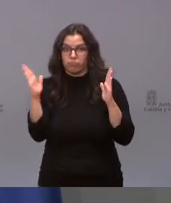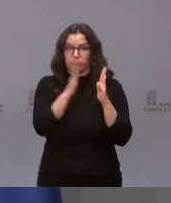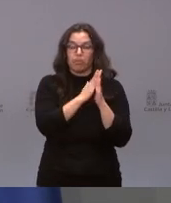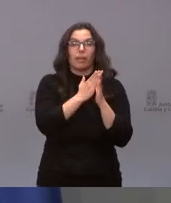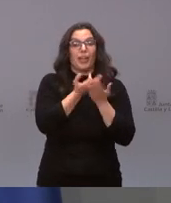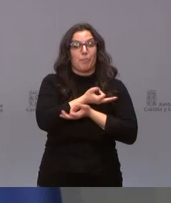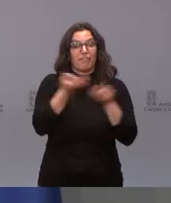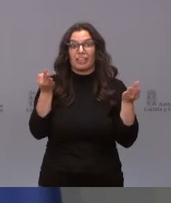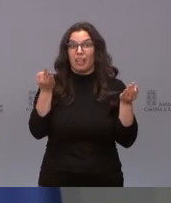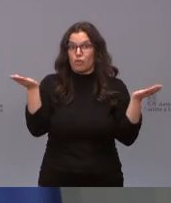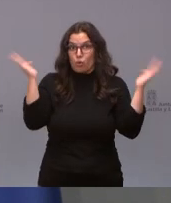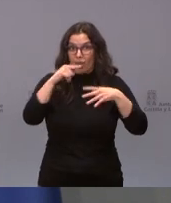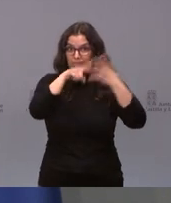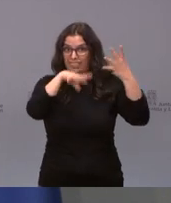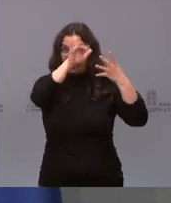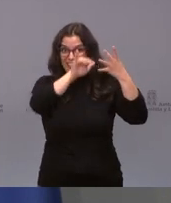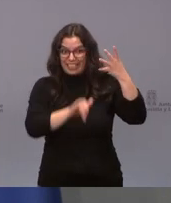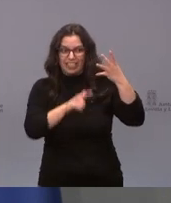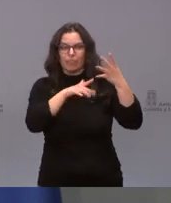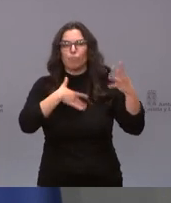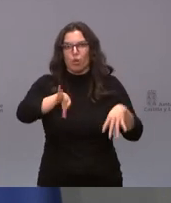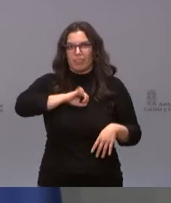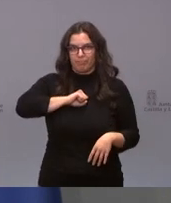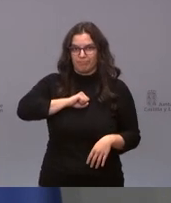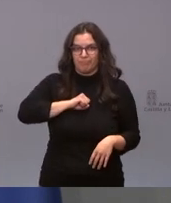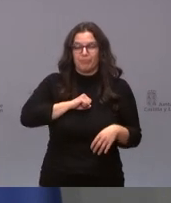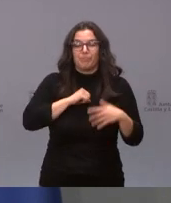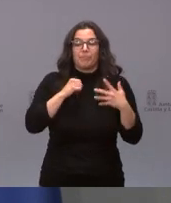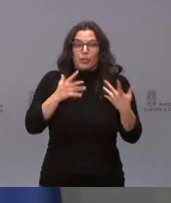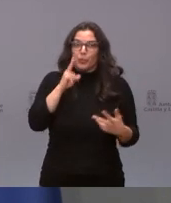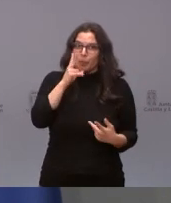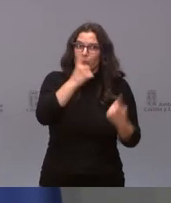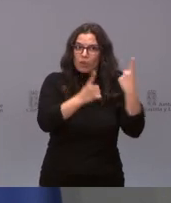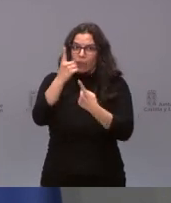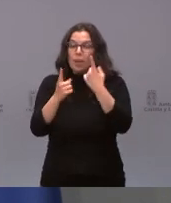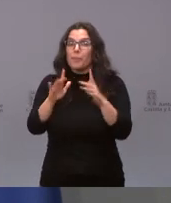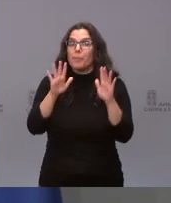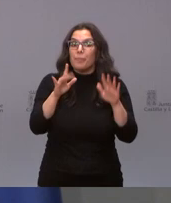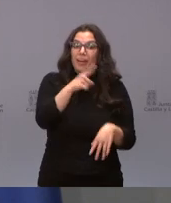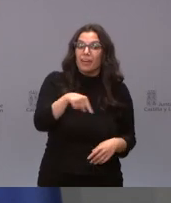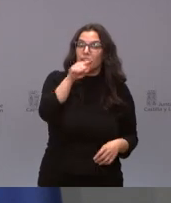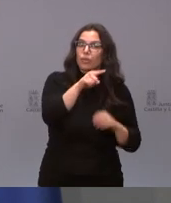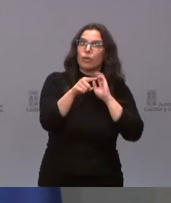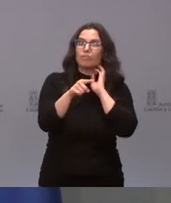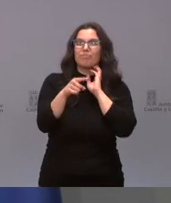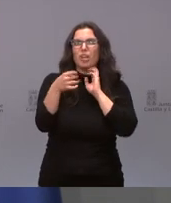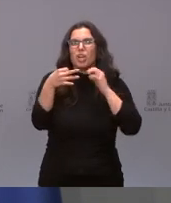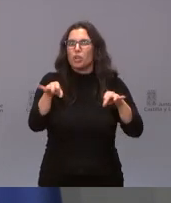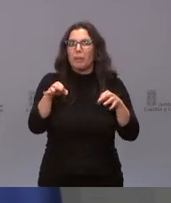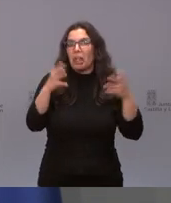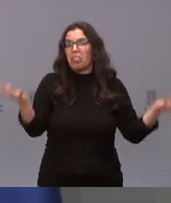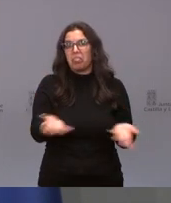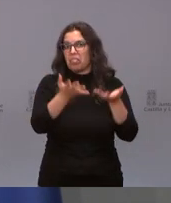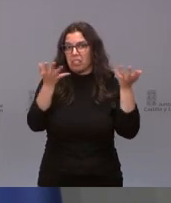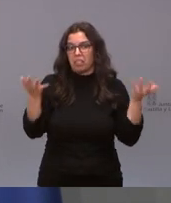efectividad del 100% pueden padecer una enfermedad y de hecho estamos viendo esos casos pero esos casos casi siempre suelen ser leves es